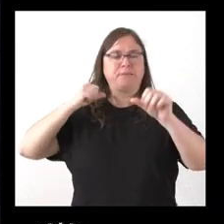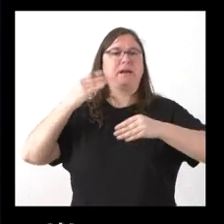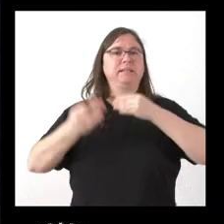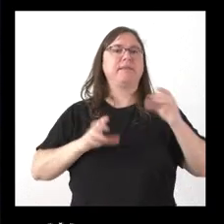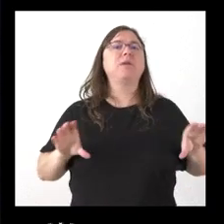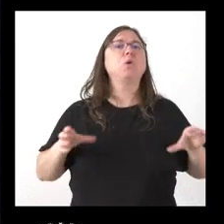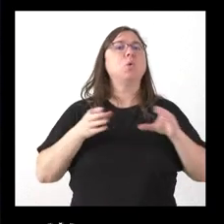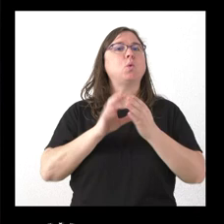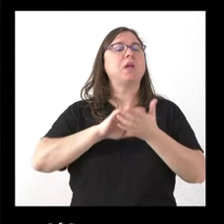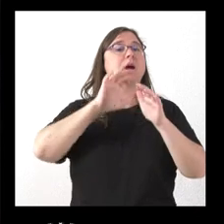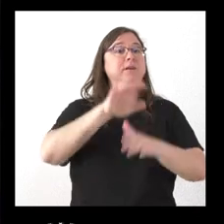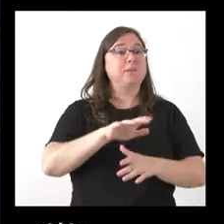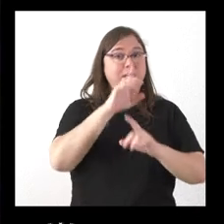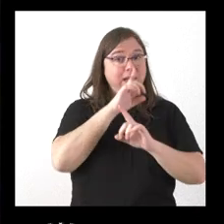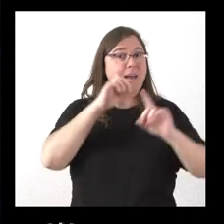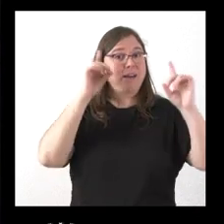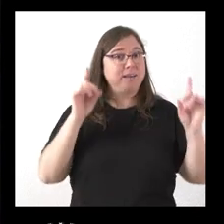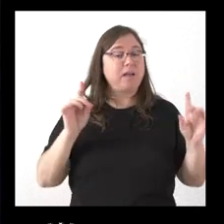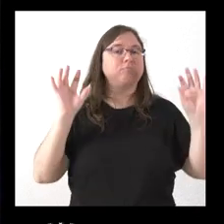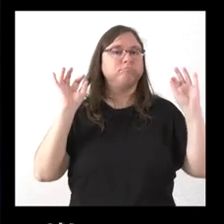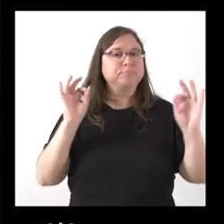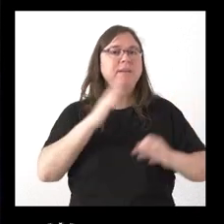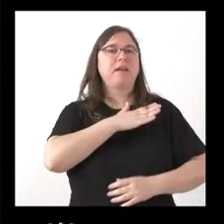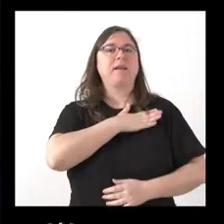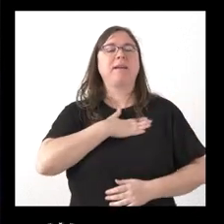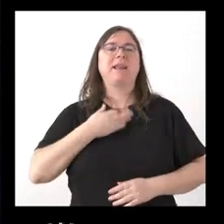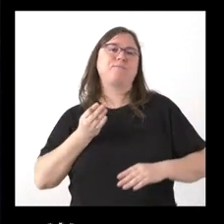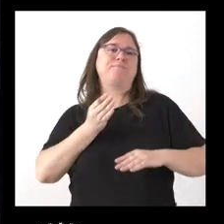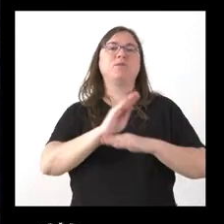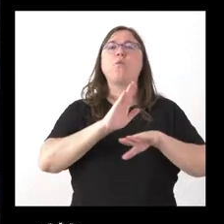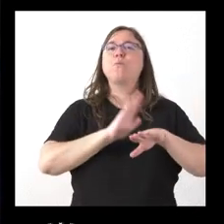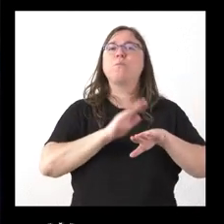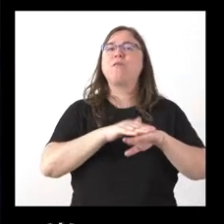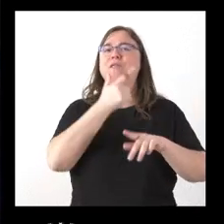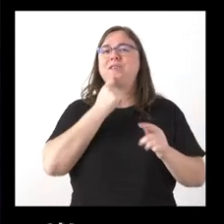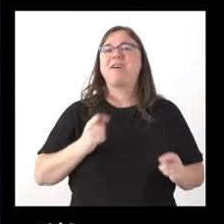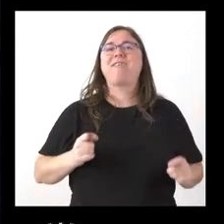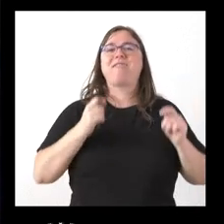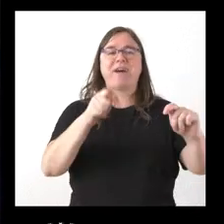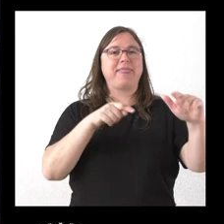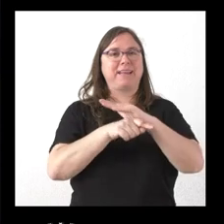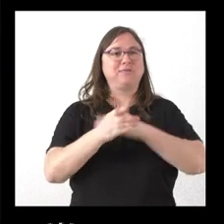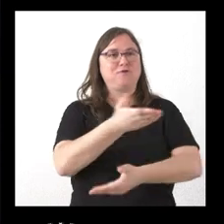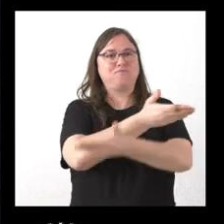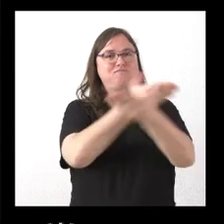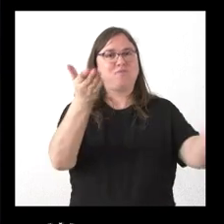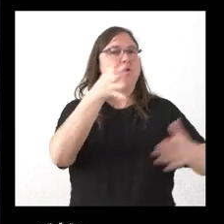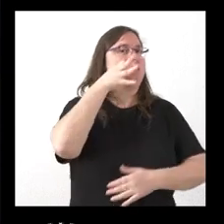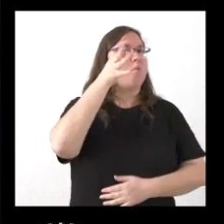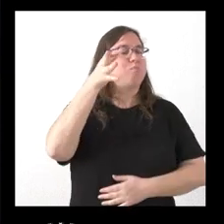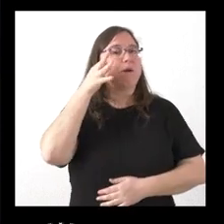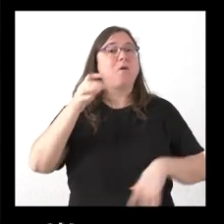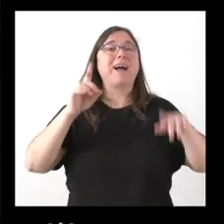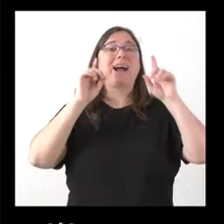junta de Castilla y león y que este año hemos querido porque eso facilita la gestión a todos y cada uno de nuestros municipios que en el caso